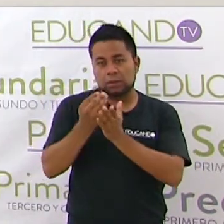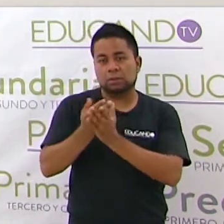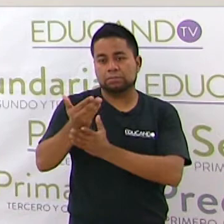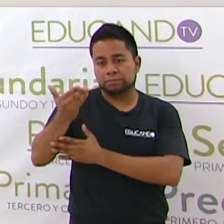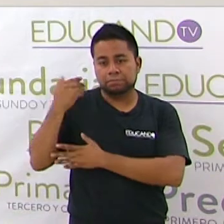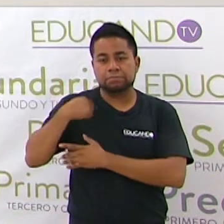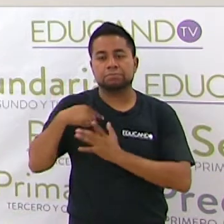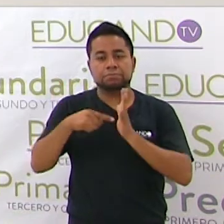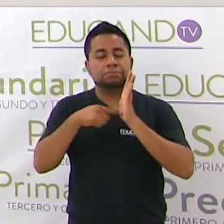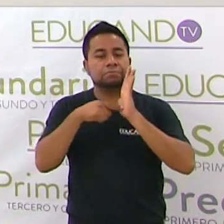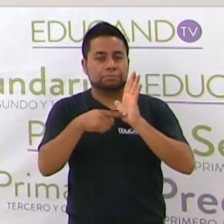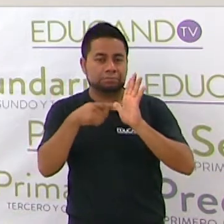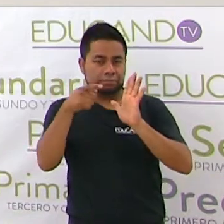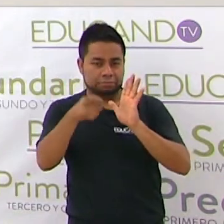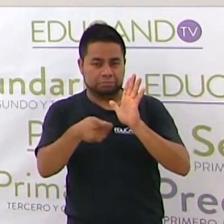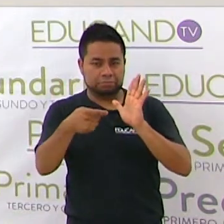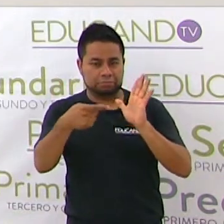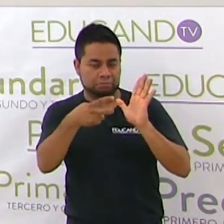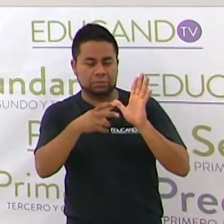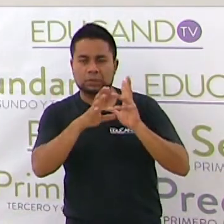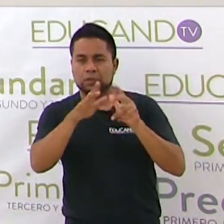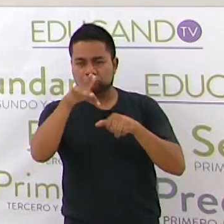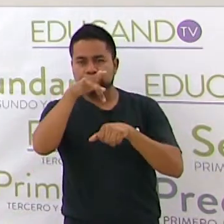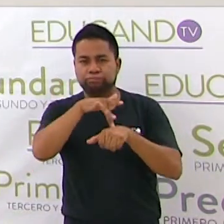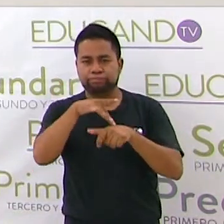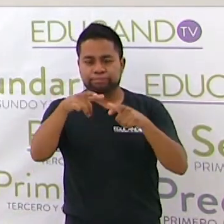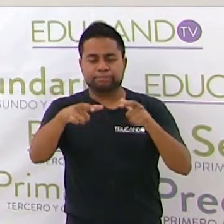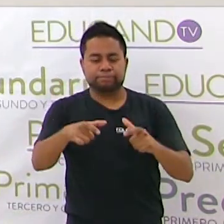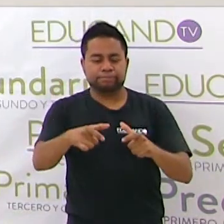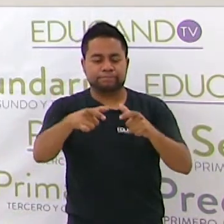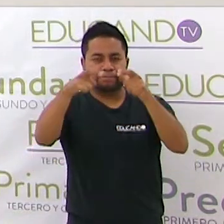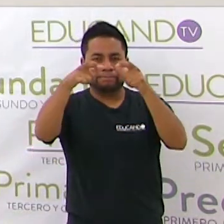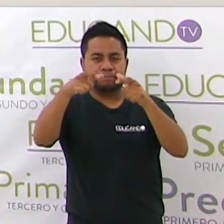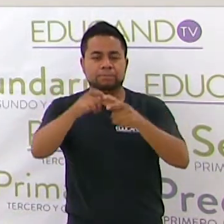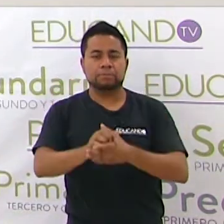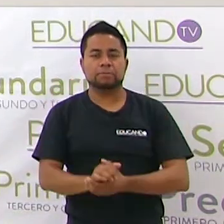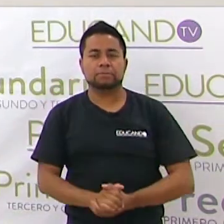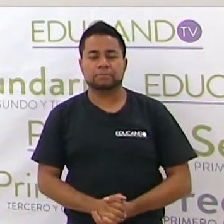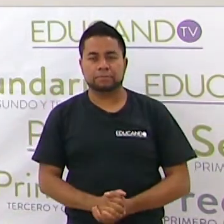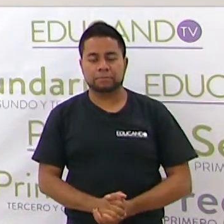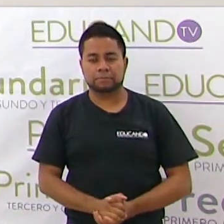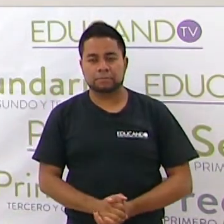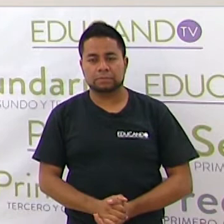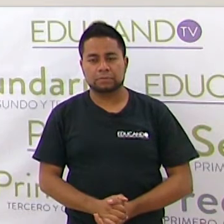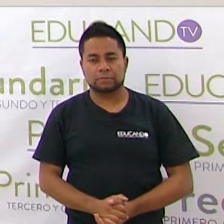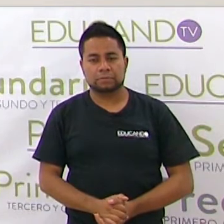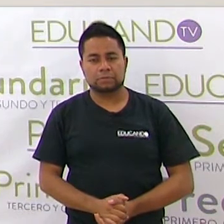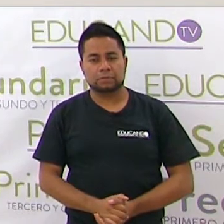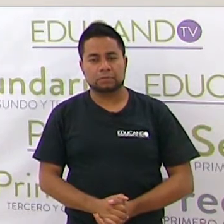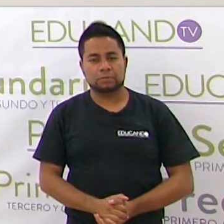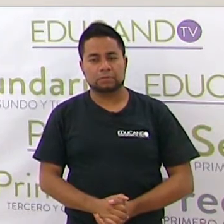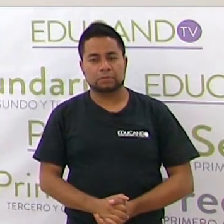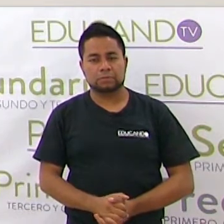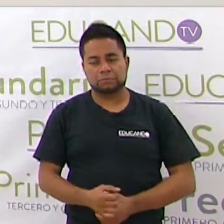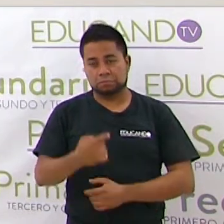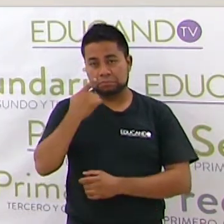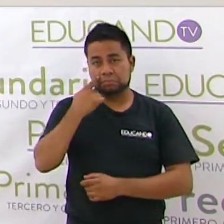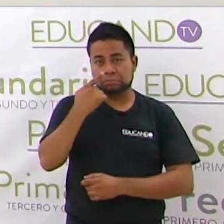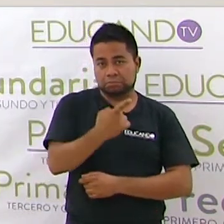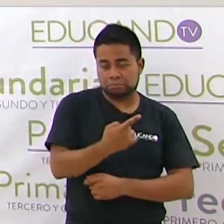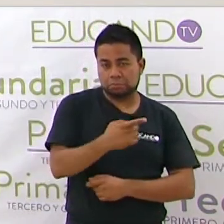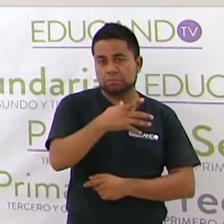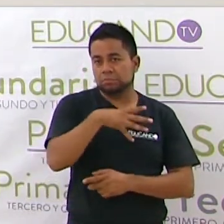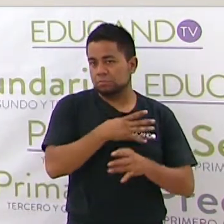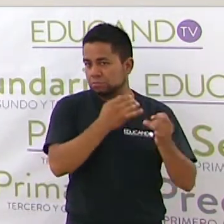yo presentado este otro cilindro, y que de la misma manera tiene